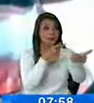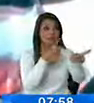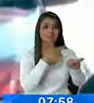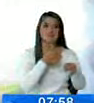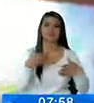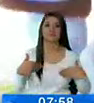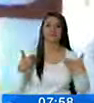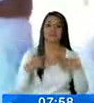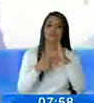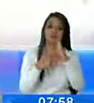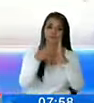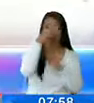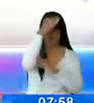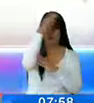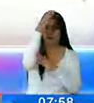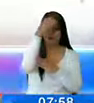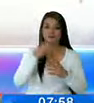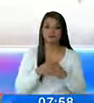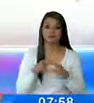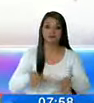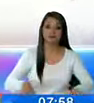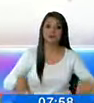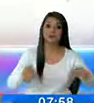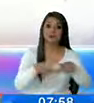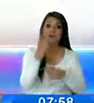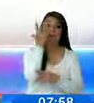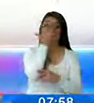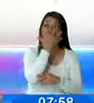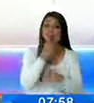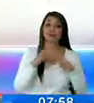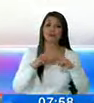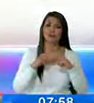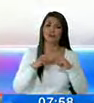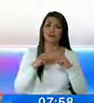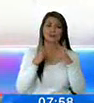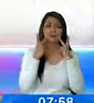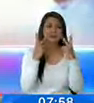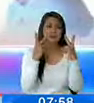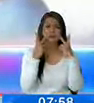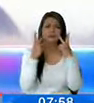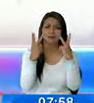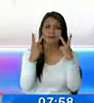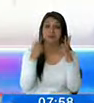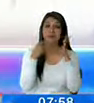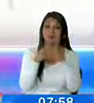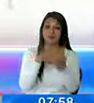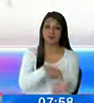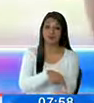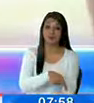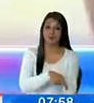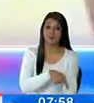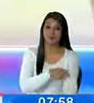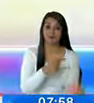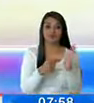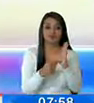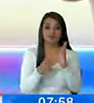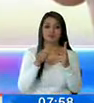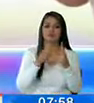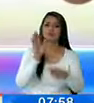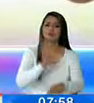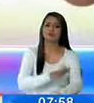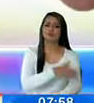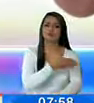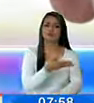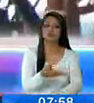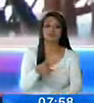nuestra cultura. Llegar a este rincón del país y observar todo lo que te ofrece, en especial en sus costumbres y en su música, que con